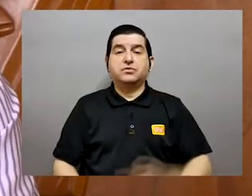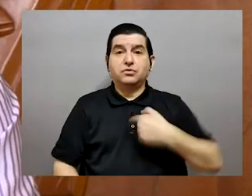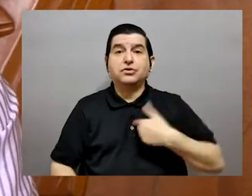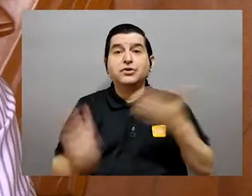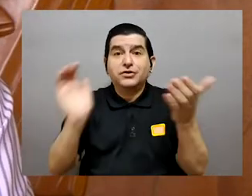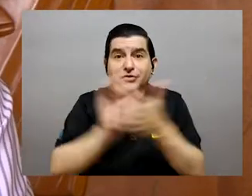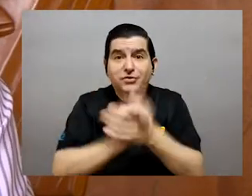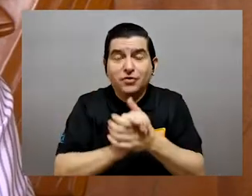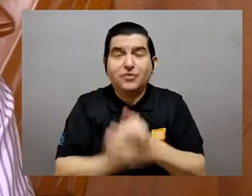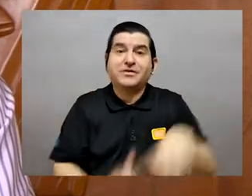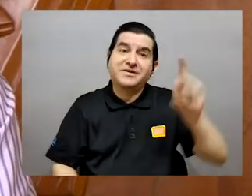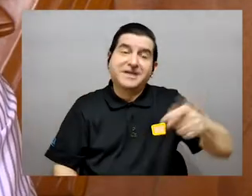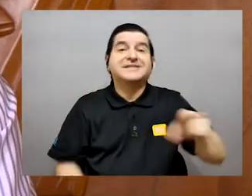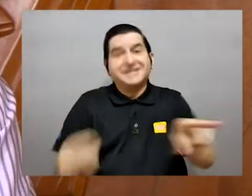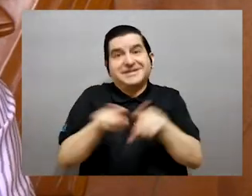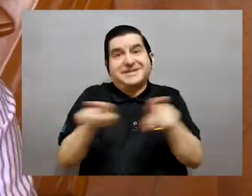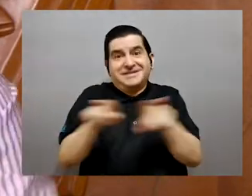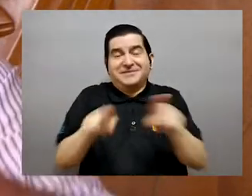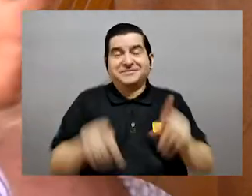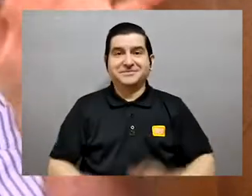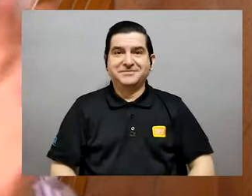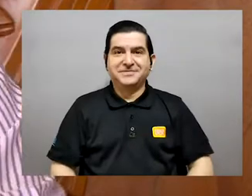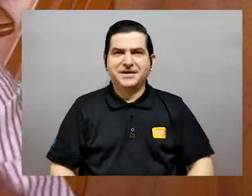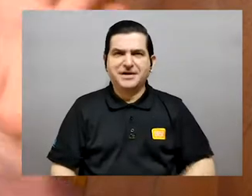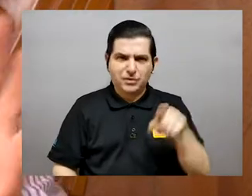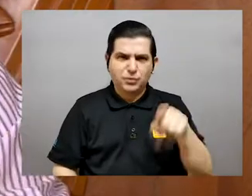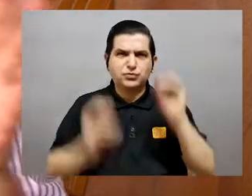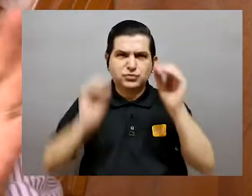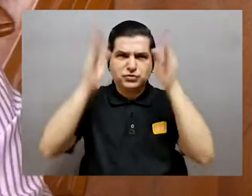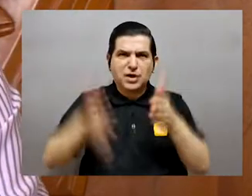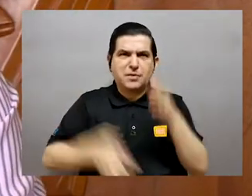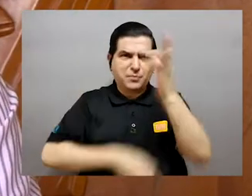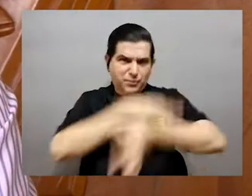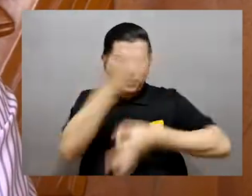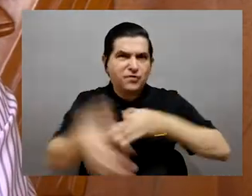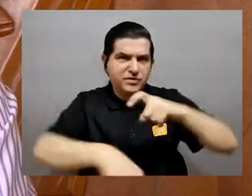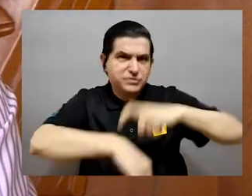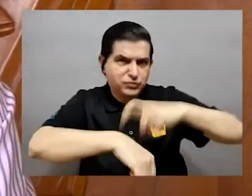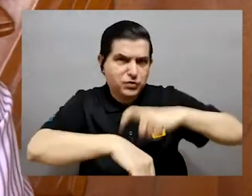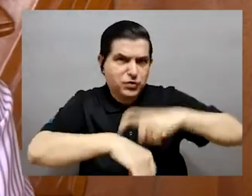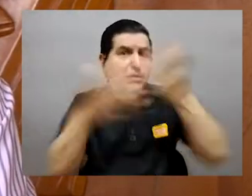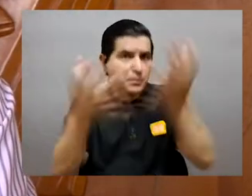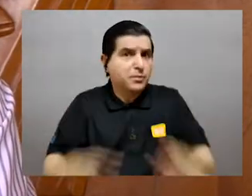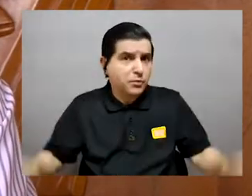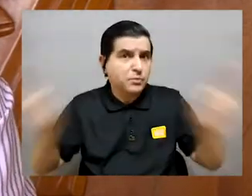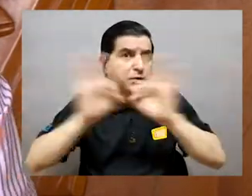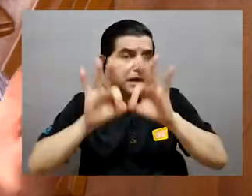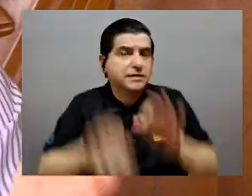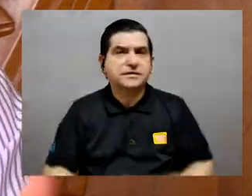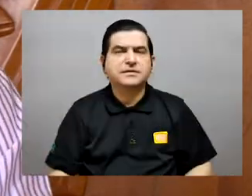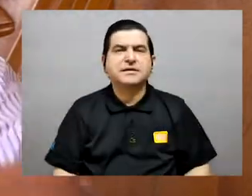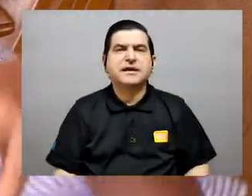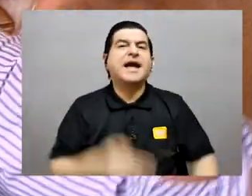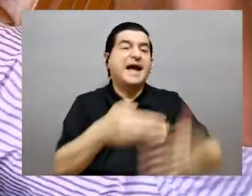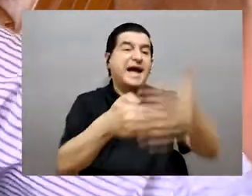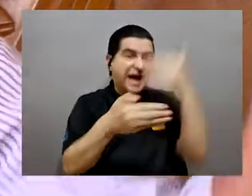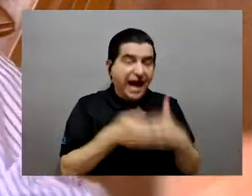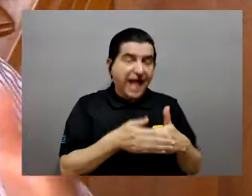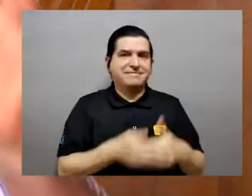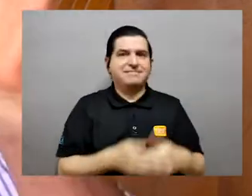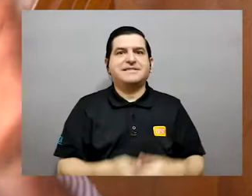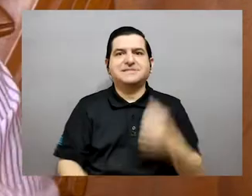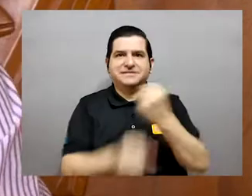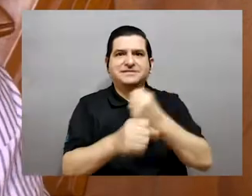ahí la conocí, pero ella no era alumna mía, pero me conoció y hicimos una amistad muy bonita, y ya terminó toda